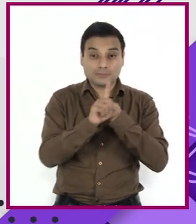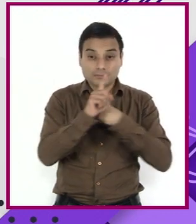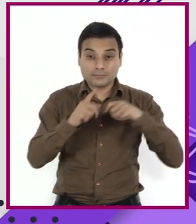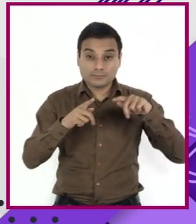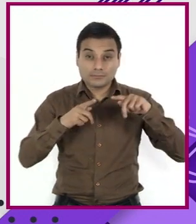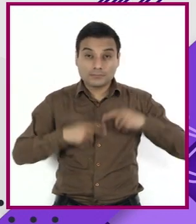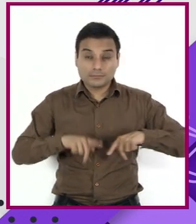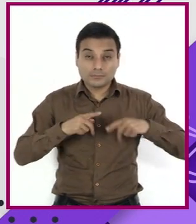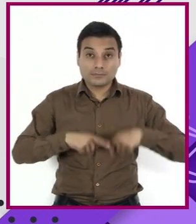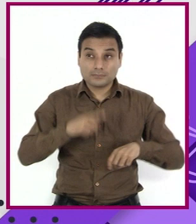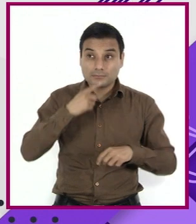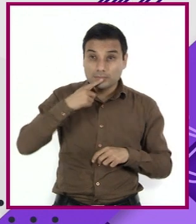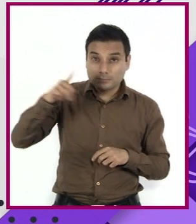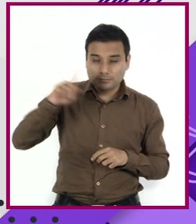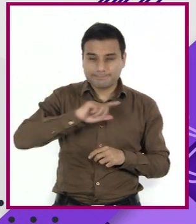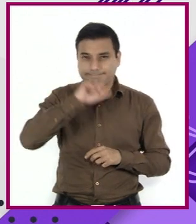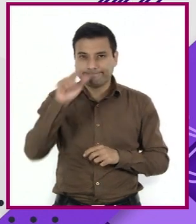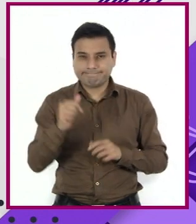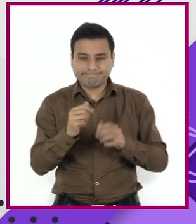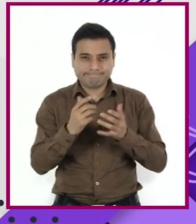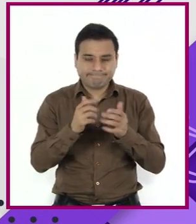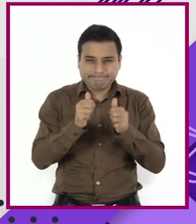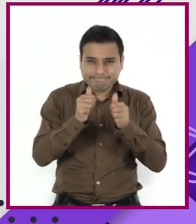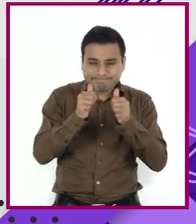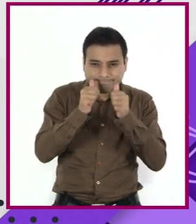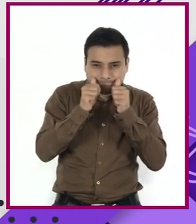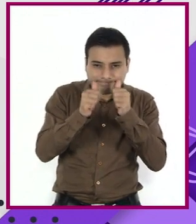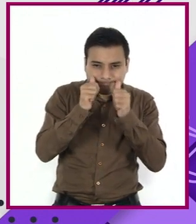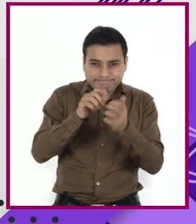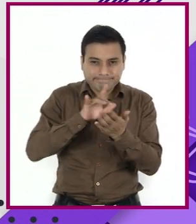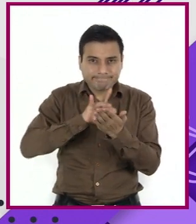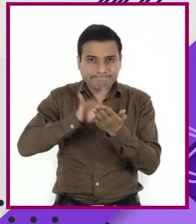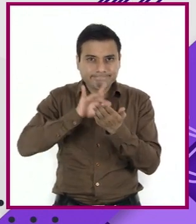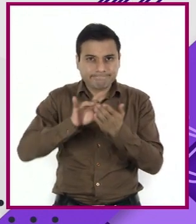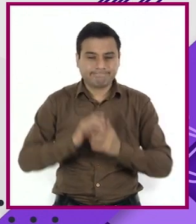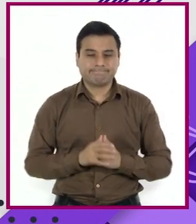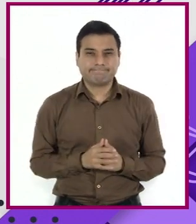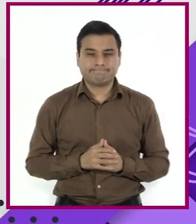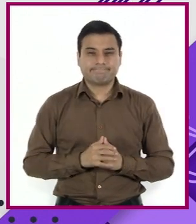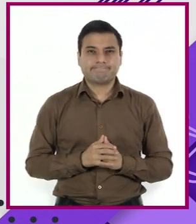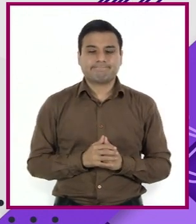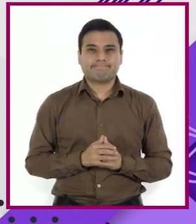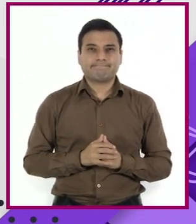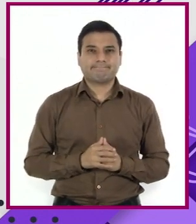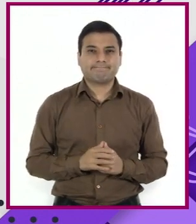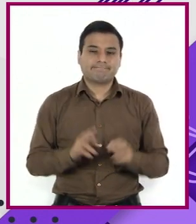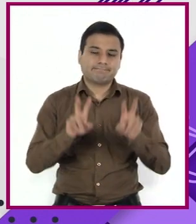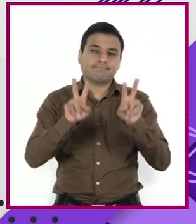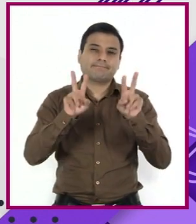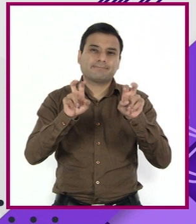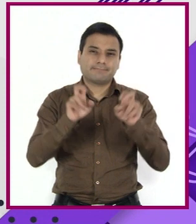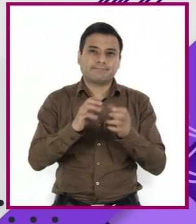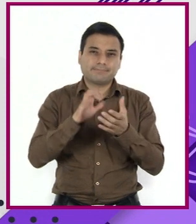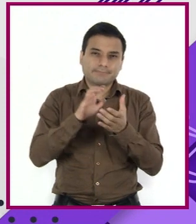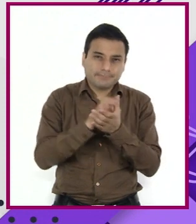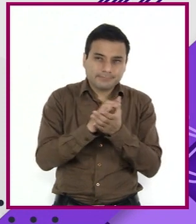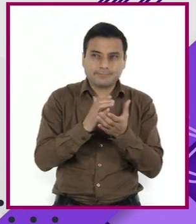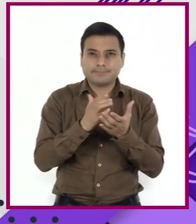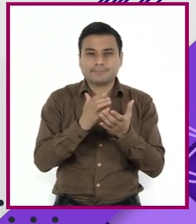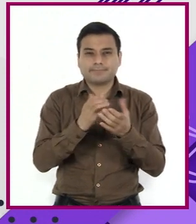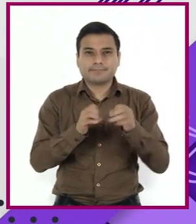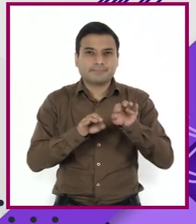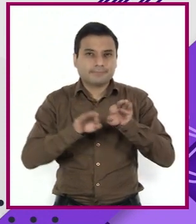conflictos, ya sea entre particulares en materia civil o familiar, asuntos laborales y penales,